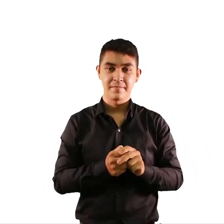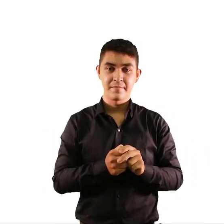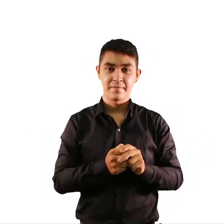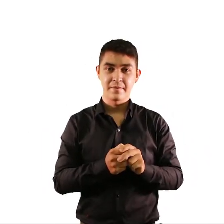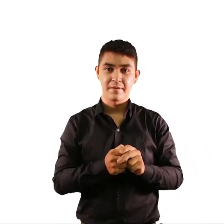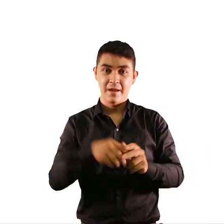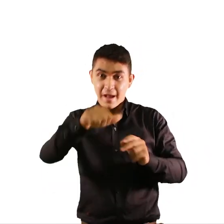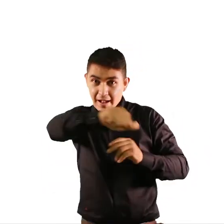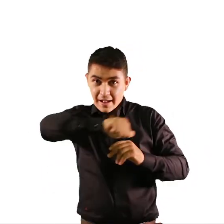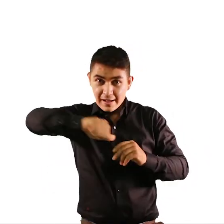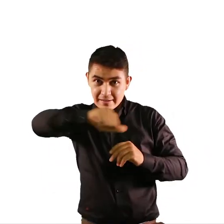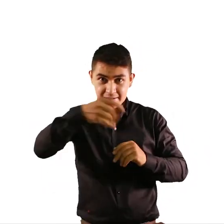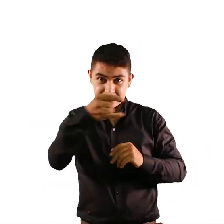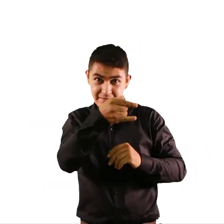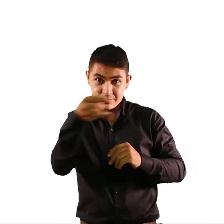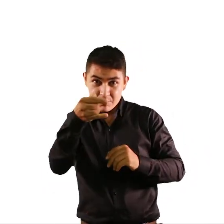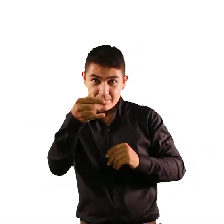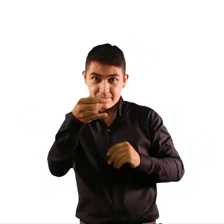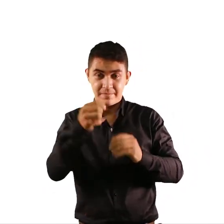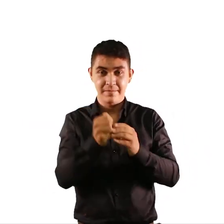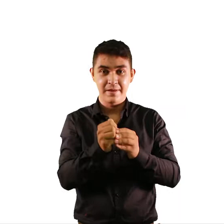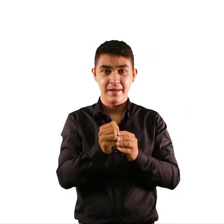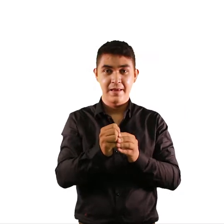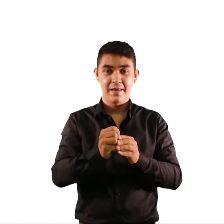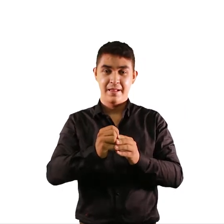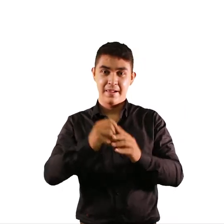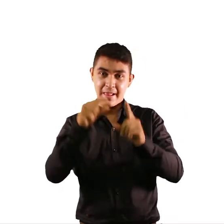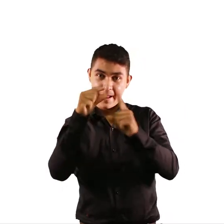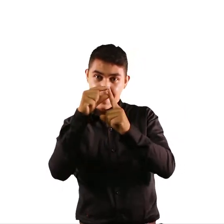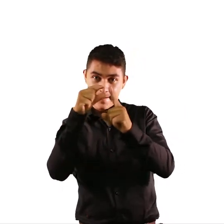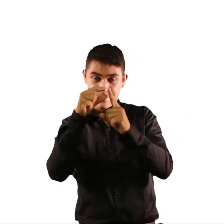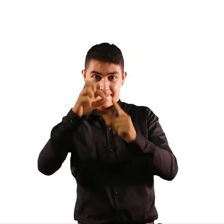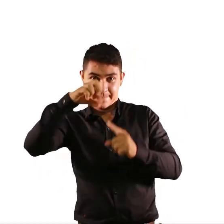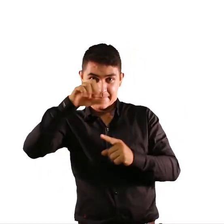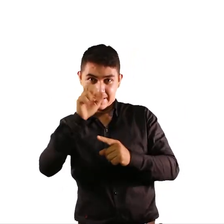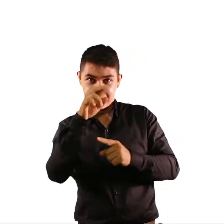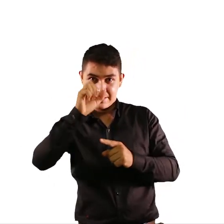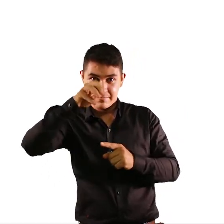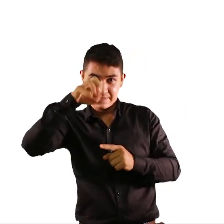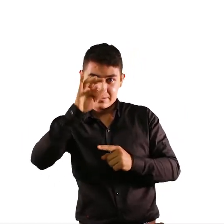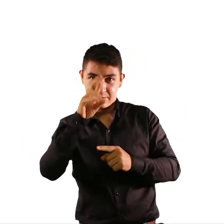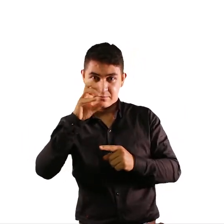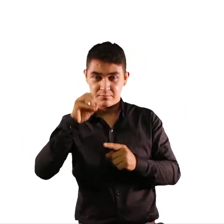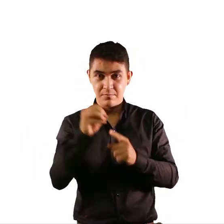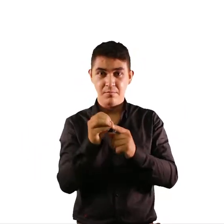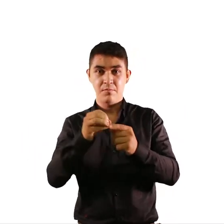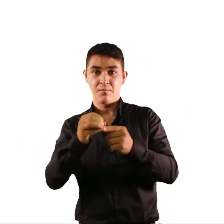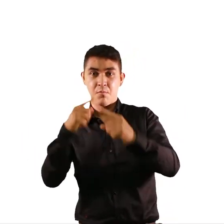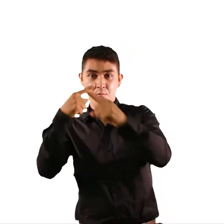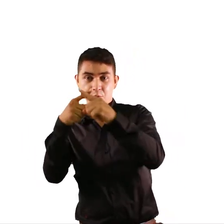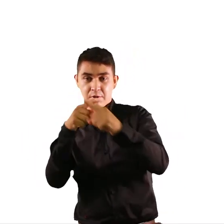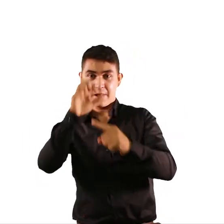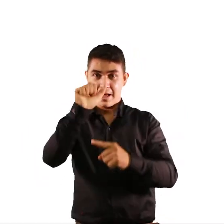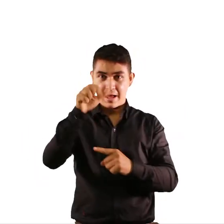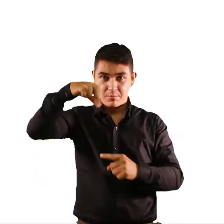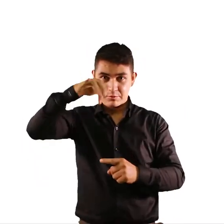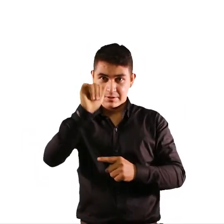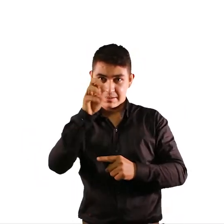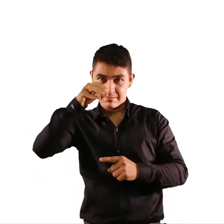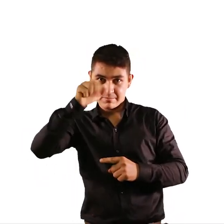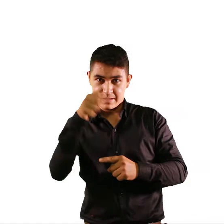Área es igual a perímetro por apotema sobre 2. Hacia abajo